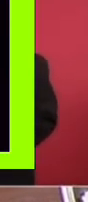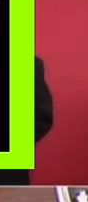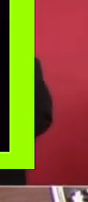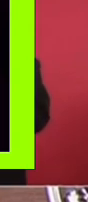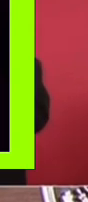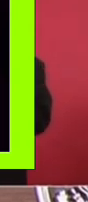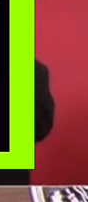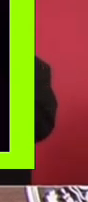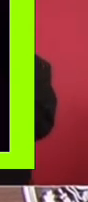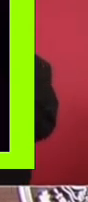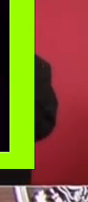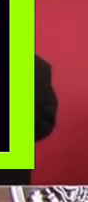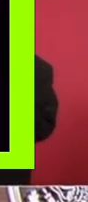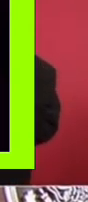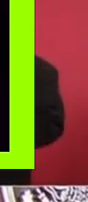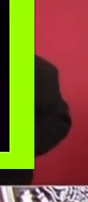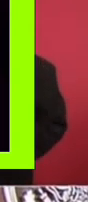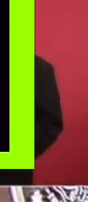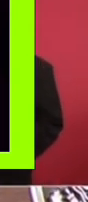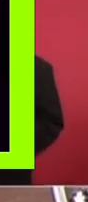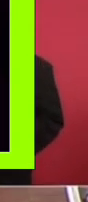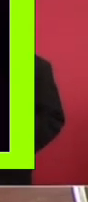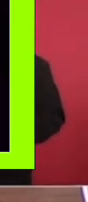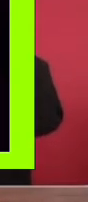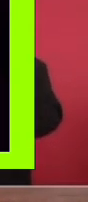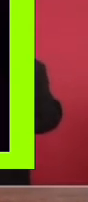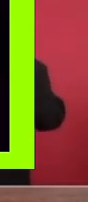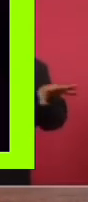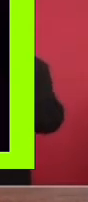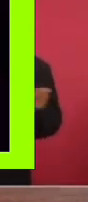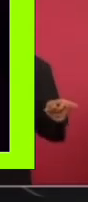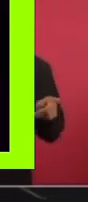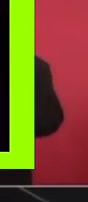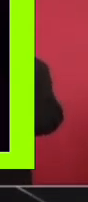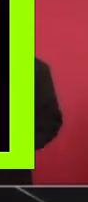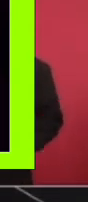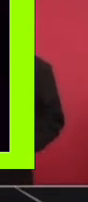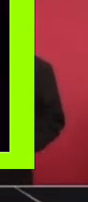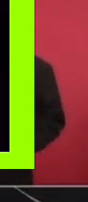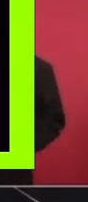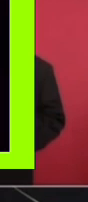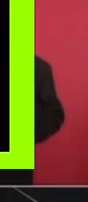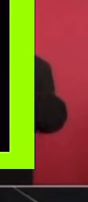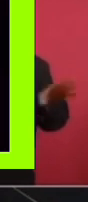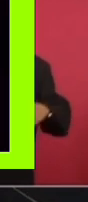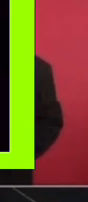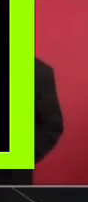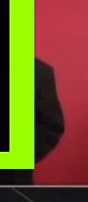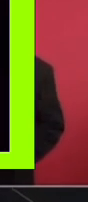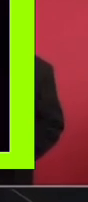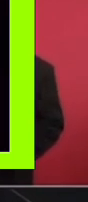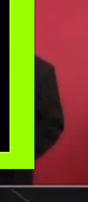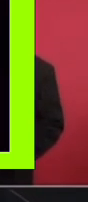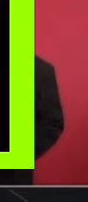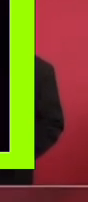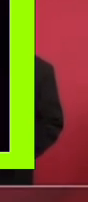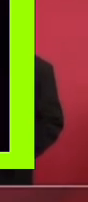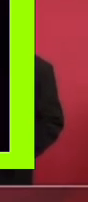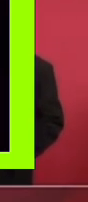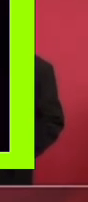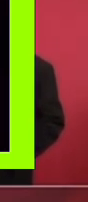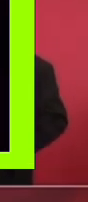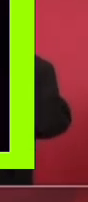hasta el mesero le hace mala cara. Y eso de quemar las corcholatas, pues ya empezaron a quemar a Monreal. Monreal es la última